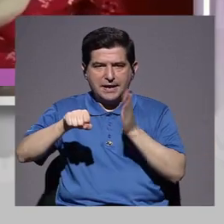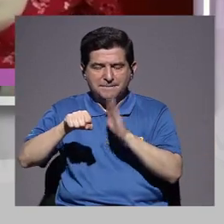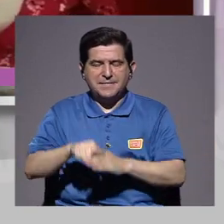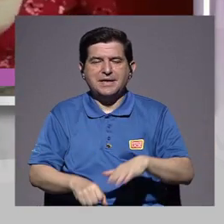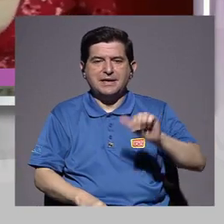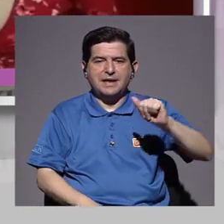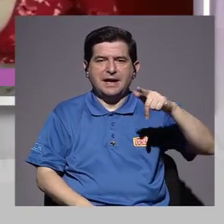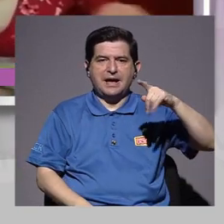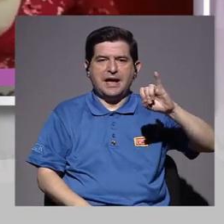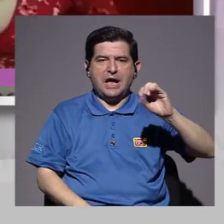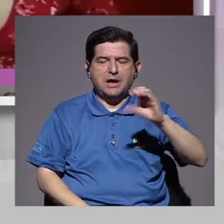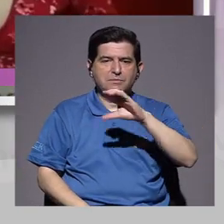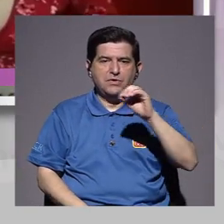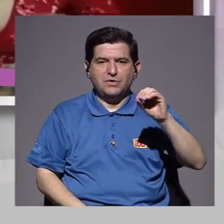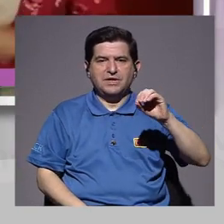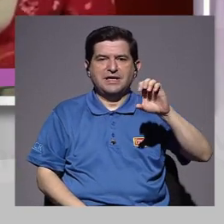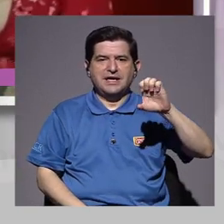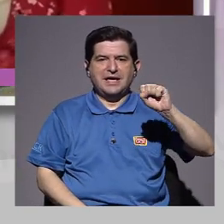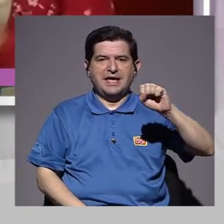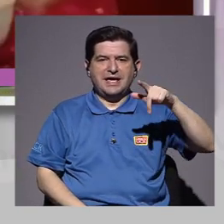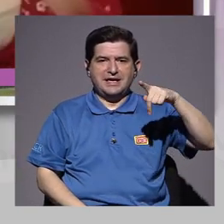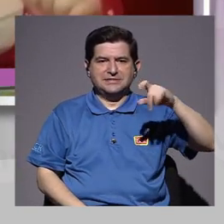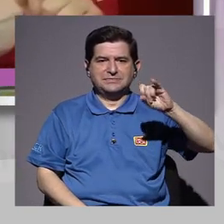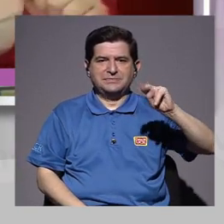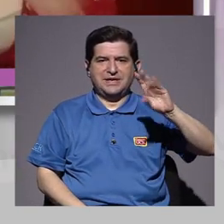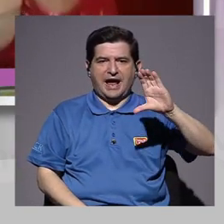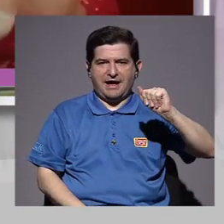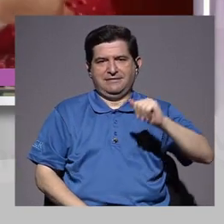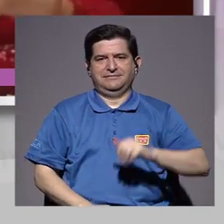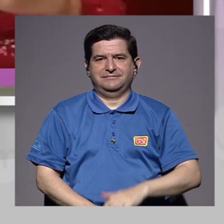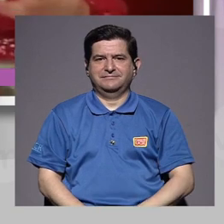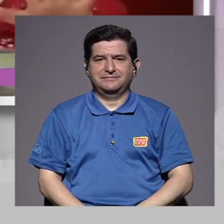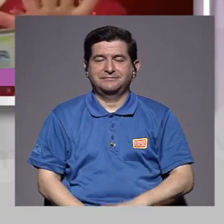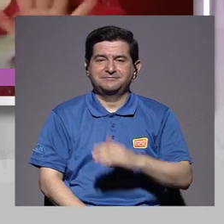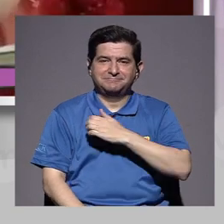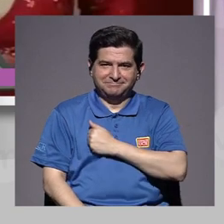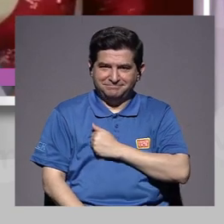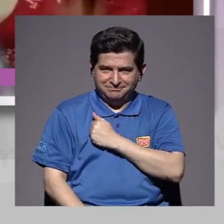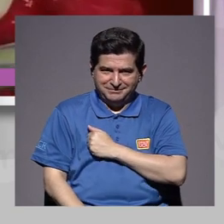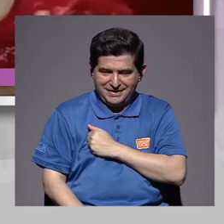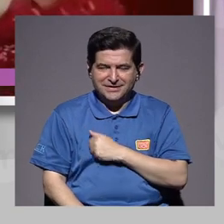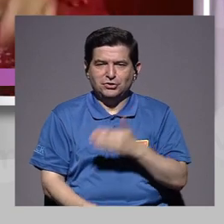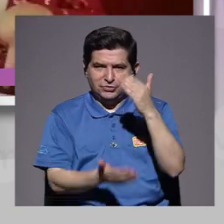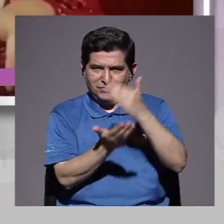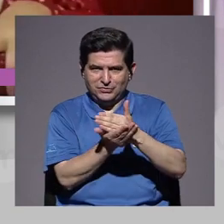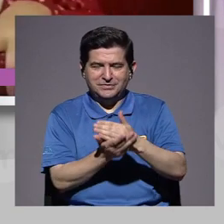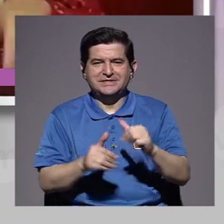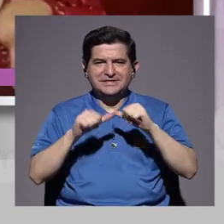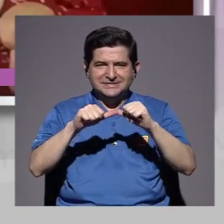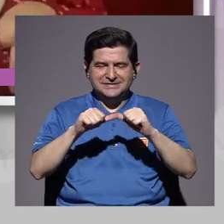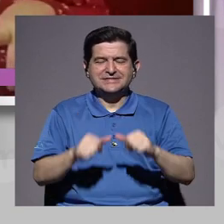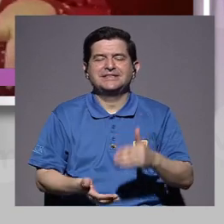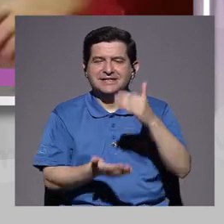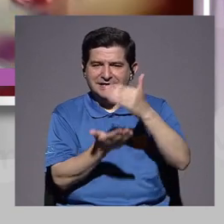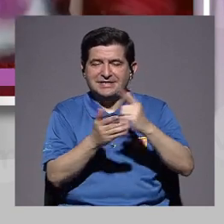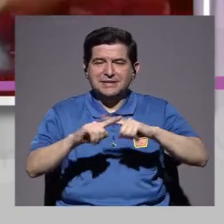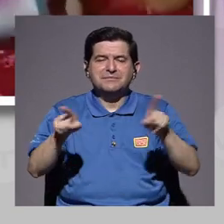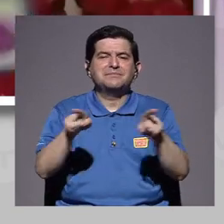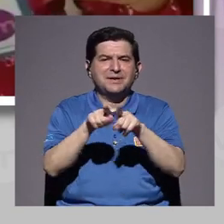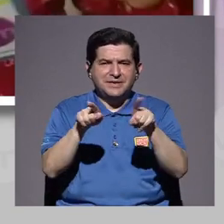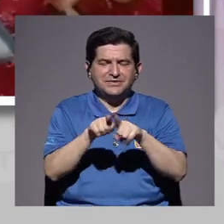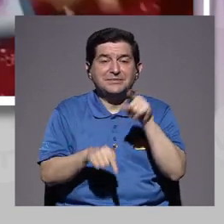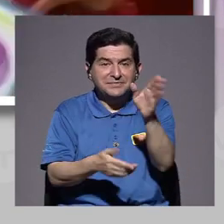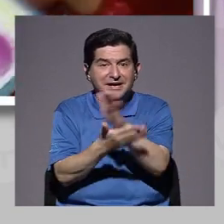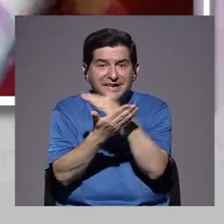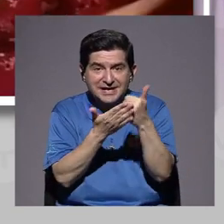piña, apio y espinaca, por ejemplo. Entonces, perdón que la interrumpa, porque sí. Bueno, nos toca hacer la siguiente pausa, pero además